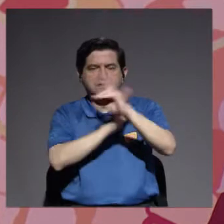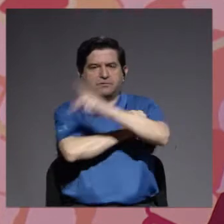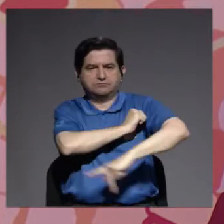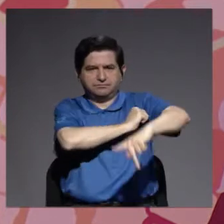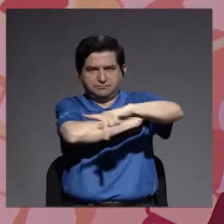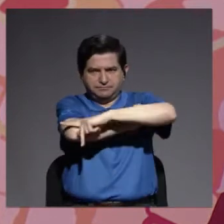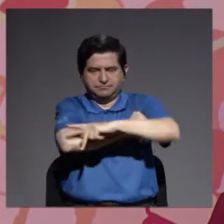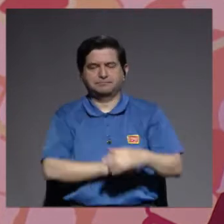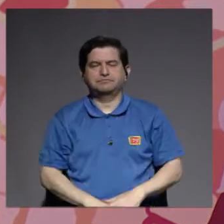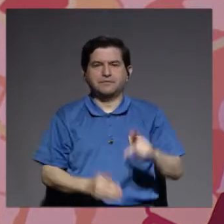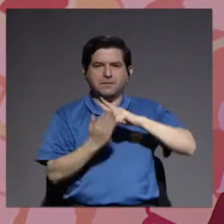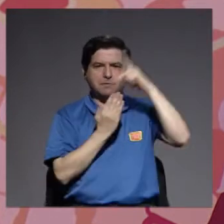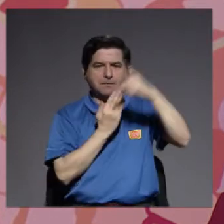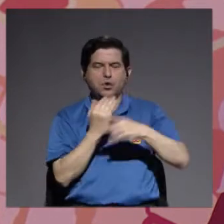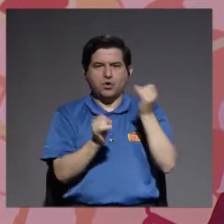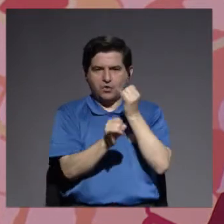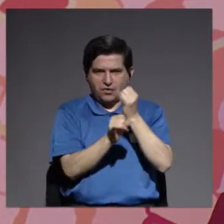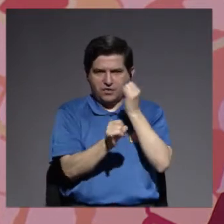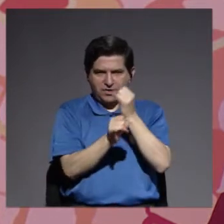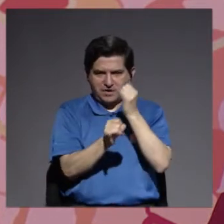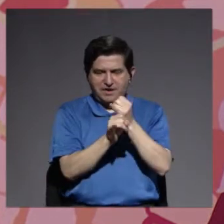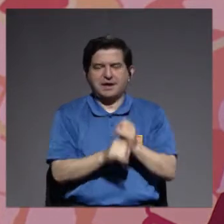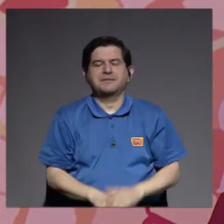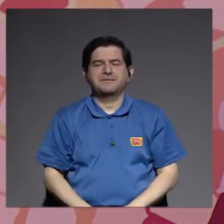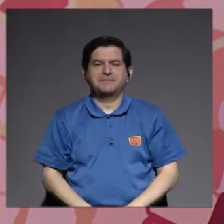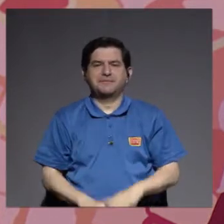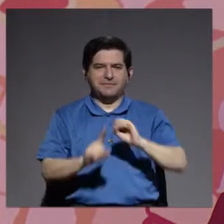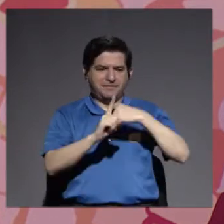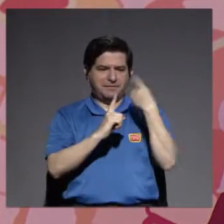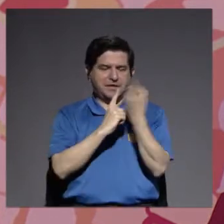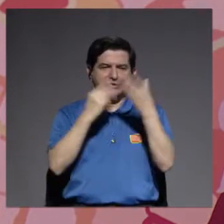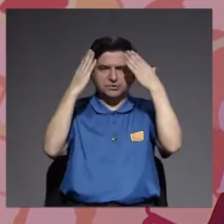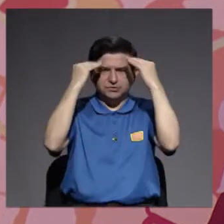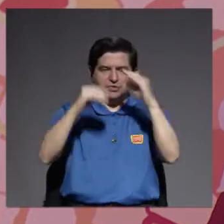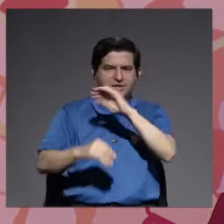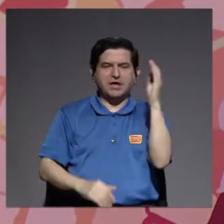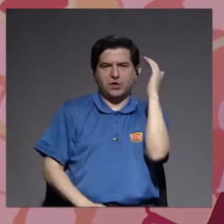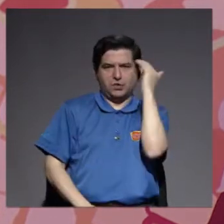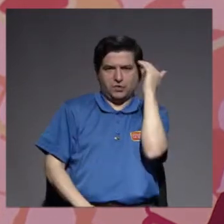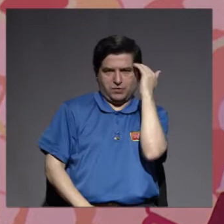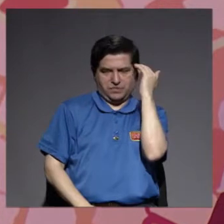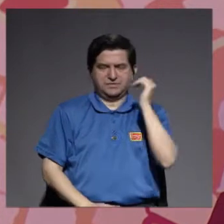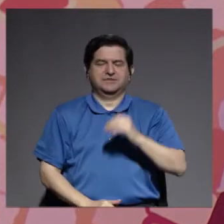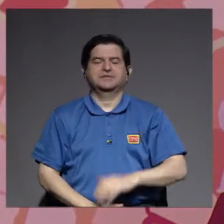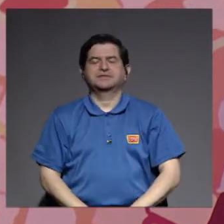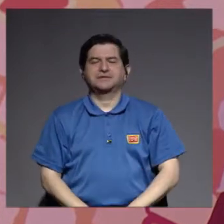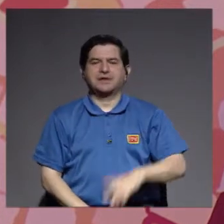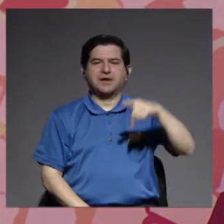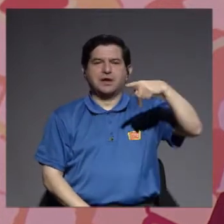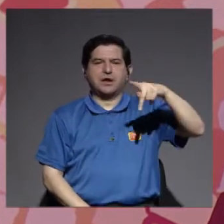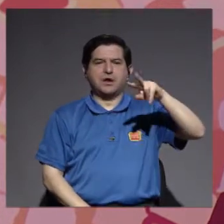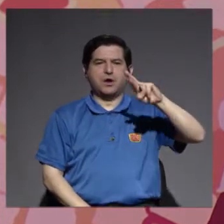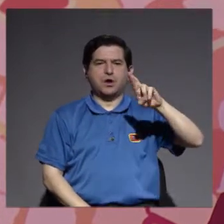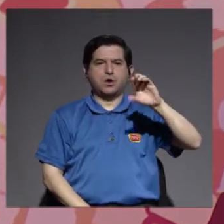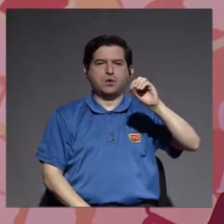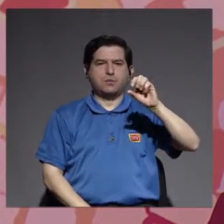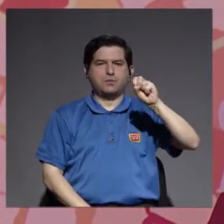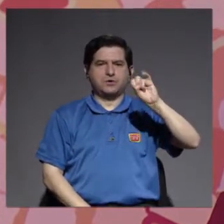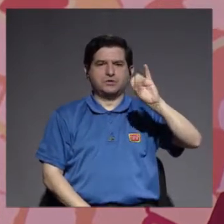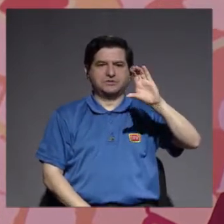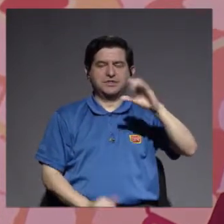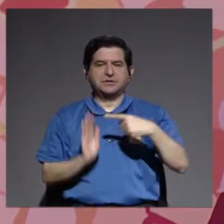país. El programa institucional de la Sociedad de la Información y el Conocimiento, PROSIC, presenta